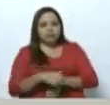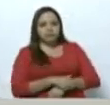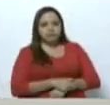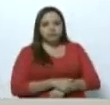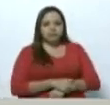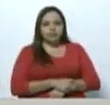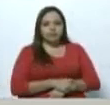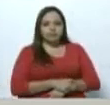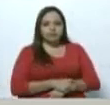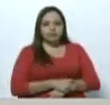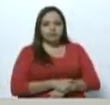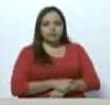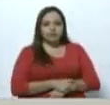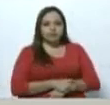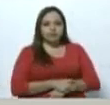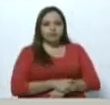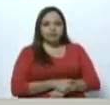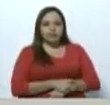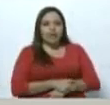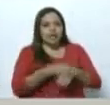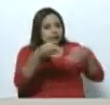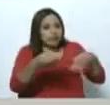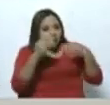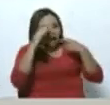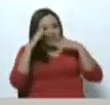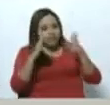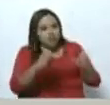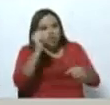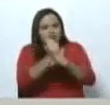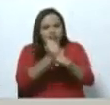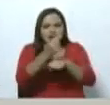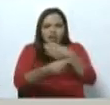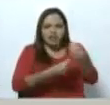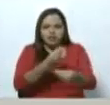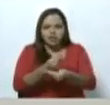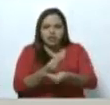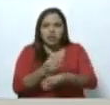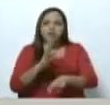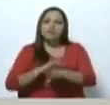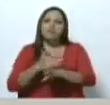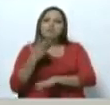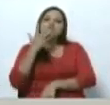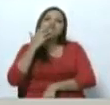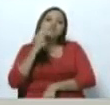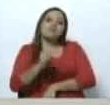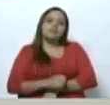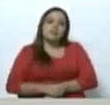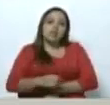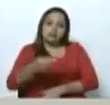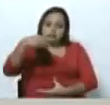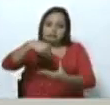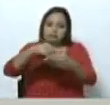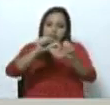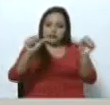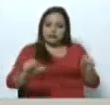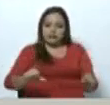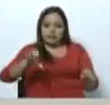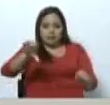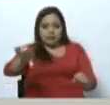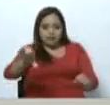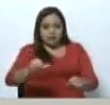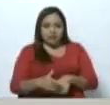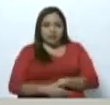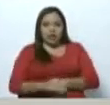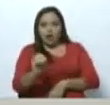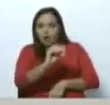A estar en el terreno es porque uno se registra en el sistema Patria o se registra en